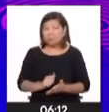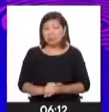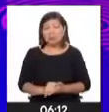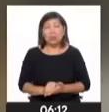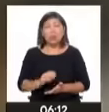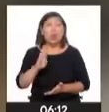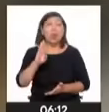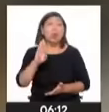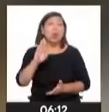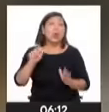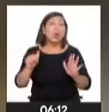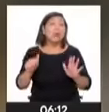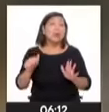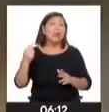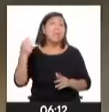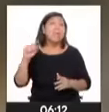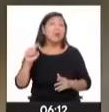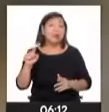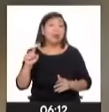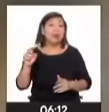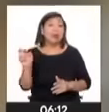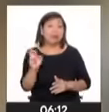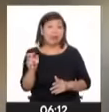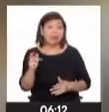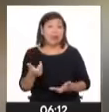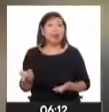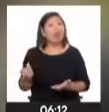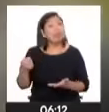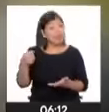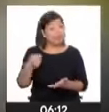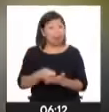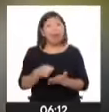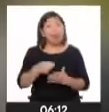es de 46 millones de dólares. En que por su delicada salud...